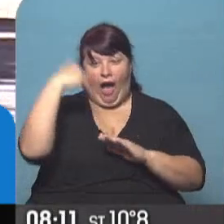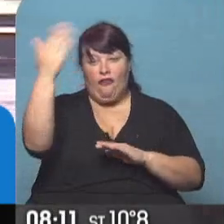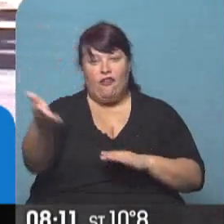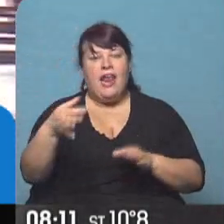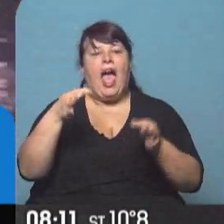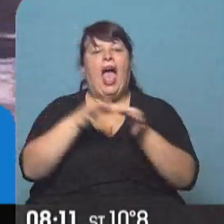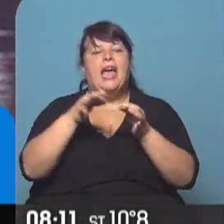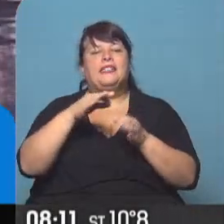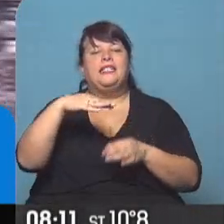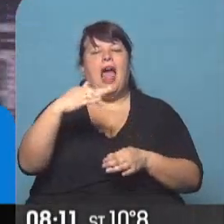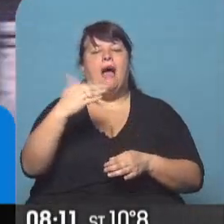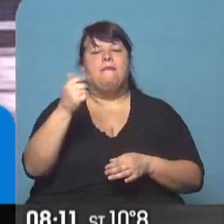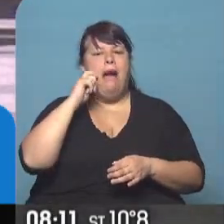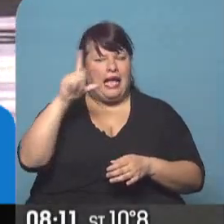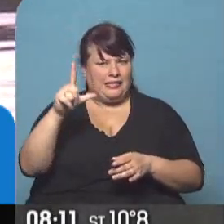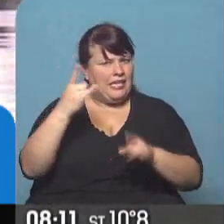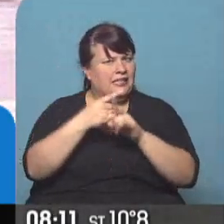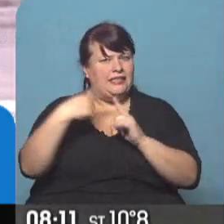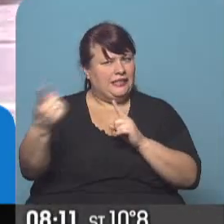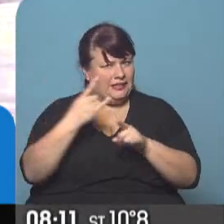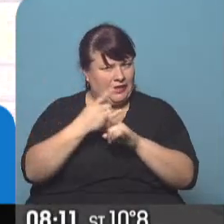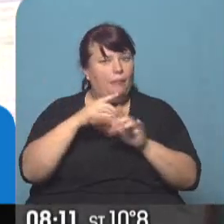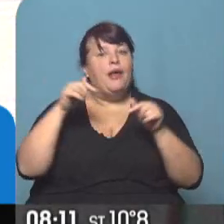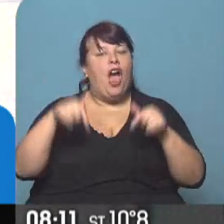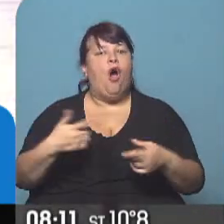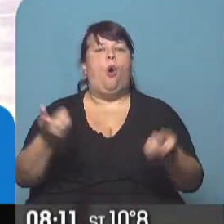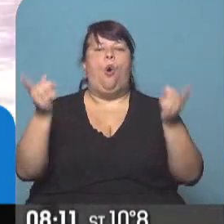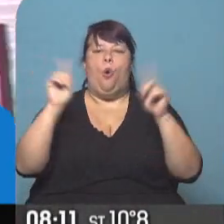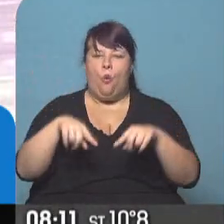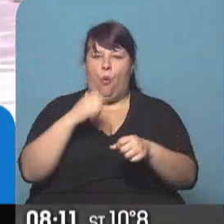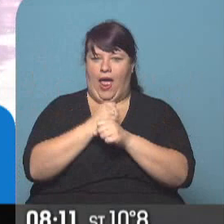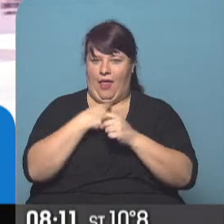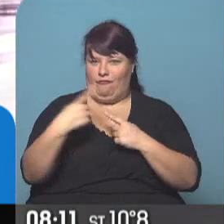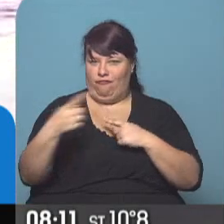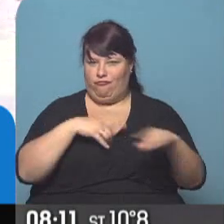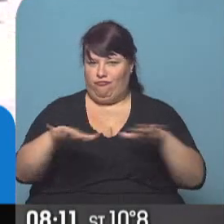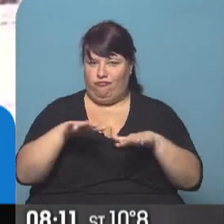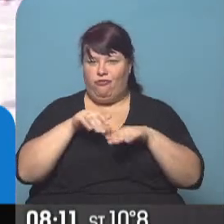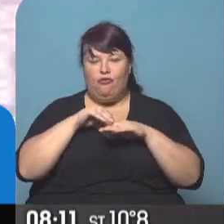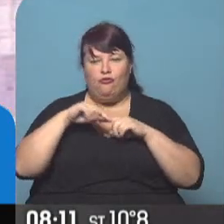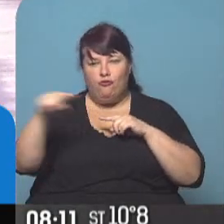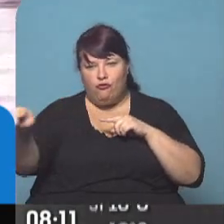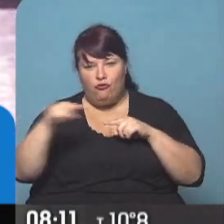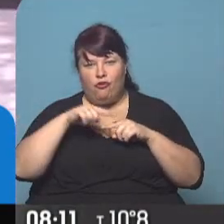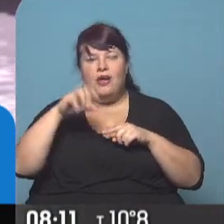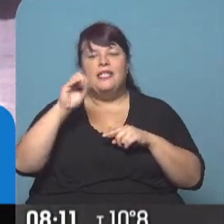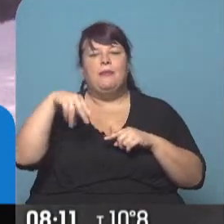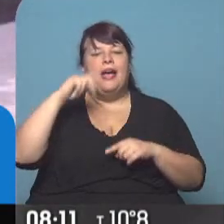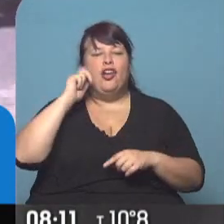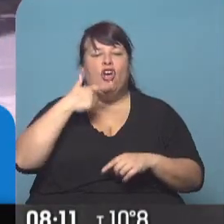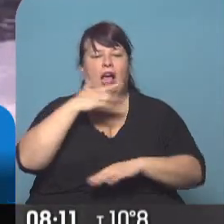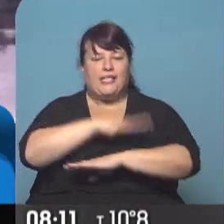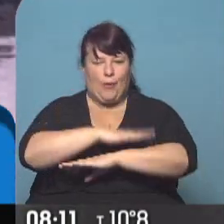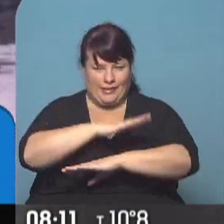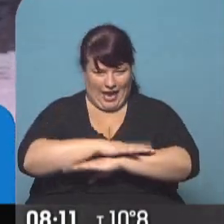isla Maciel. Nunca dejó de unirlos, aunque hoy vuelve a trabajar el transbordador Nicolás Avellaneda,